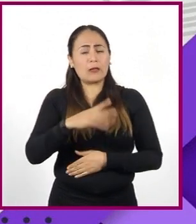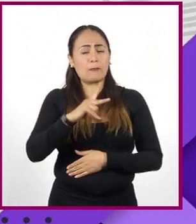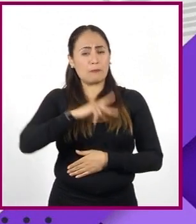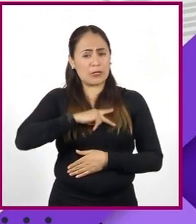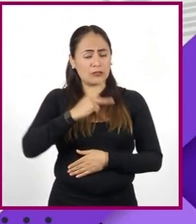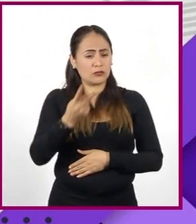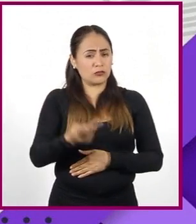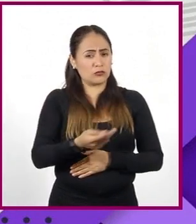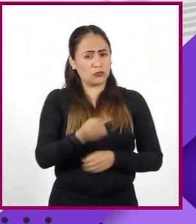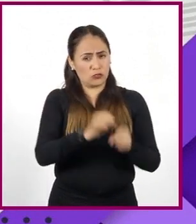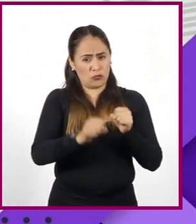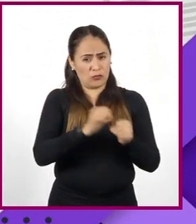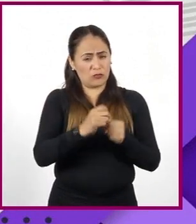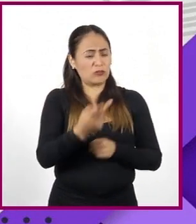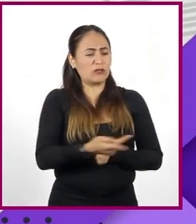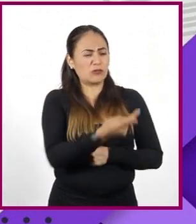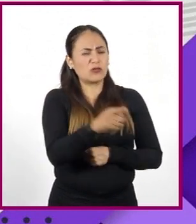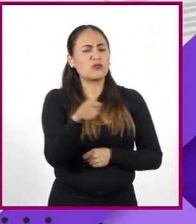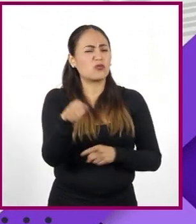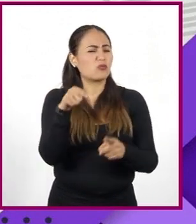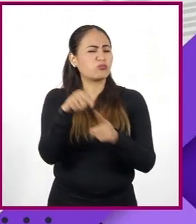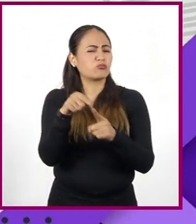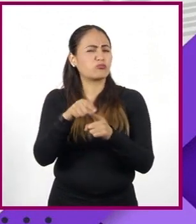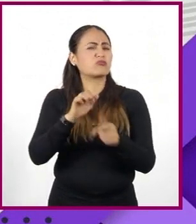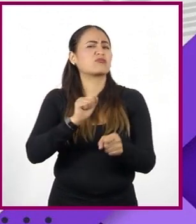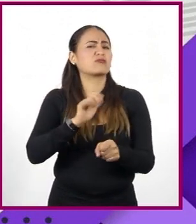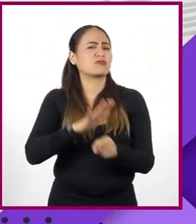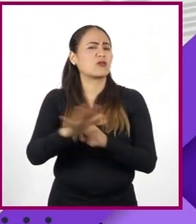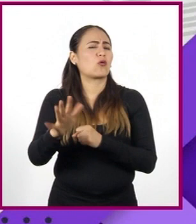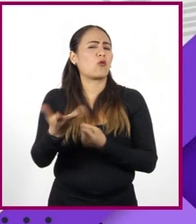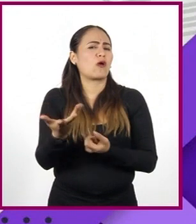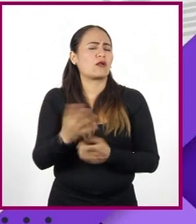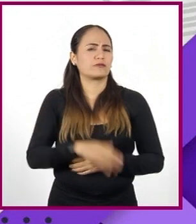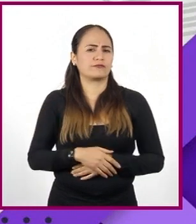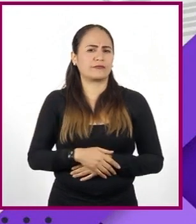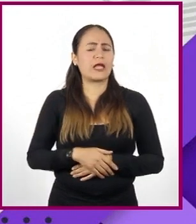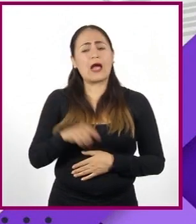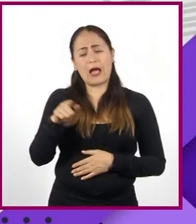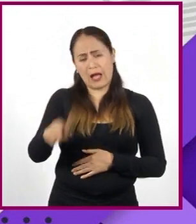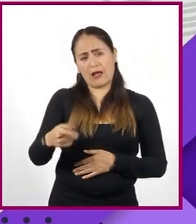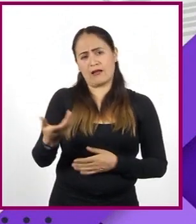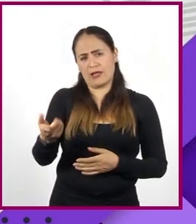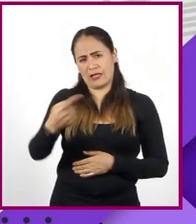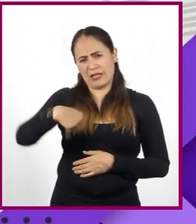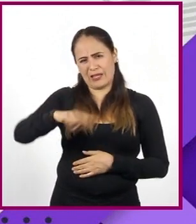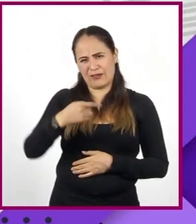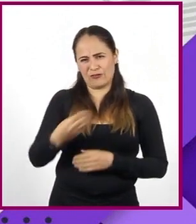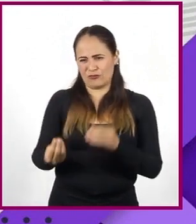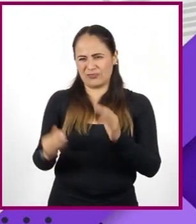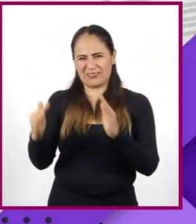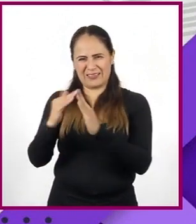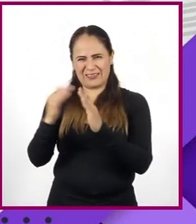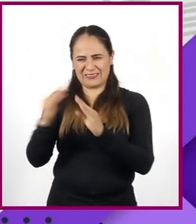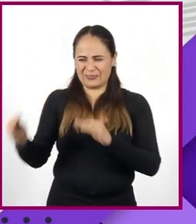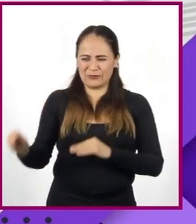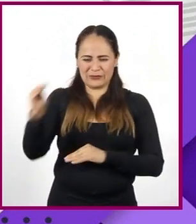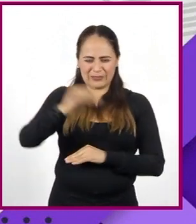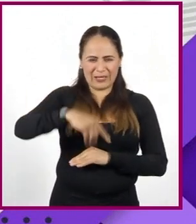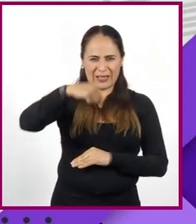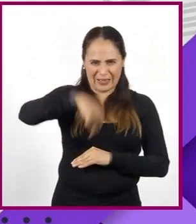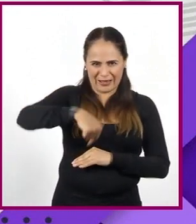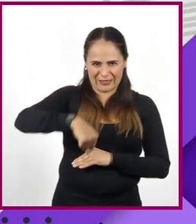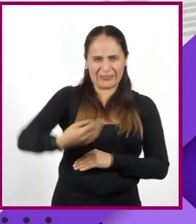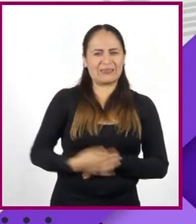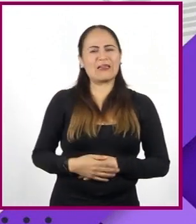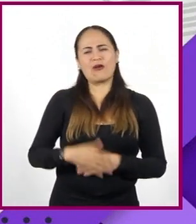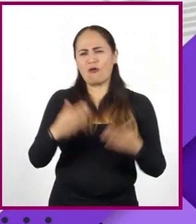querían lograr, ellos me dijeron: buscar la forma de comunicarse con los nuevos vecinos y que se sientan en confianza de salir a jugar